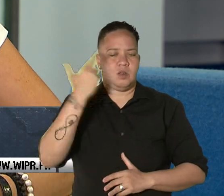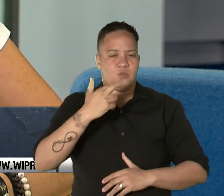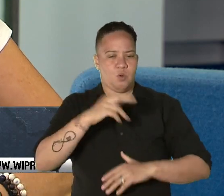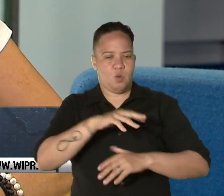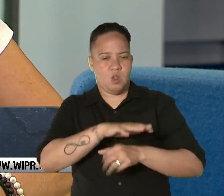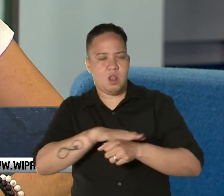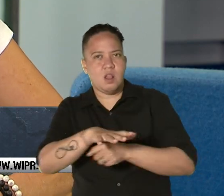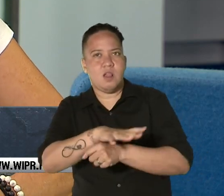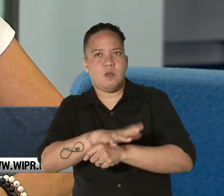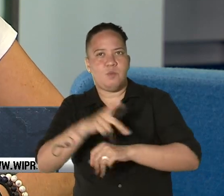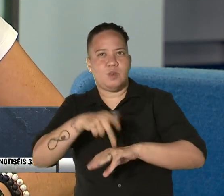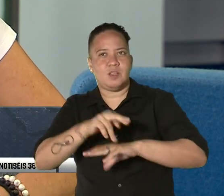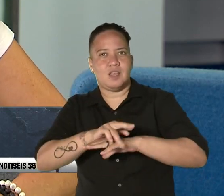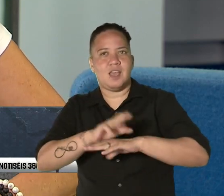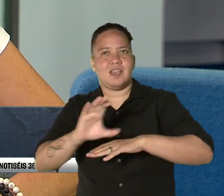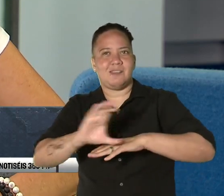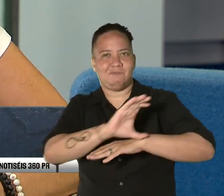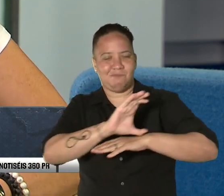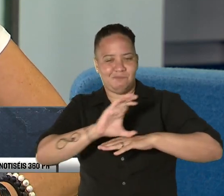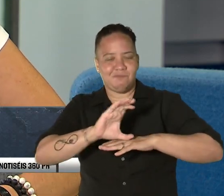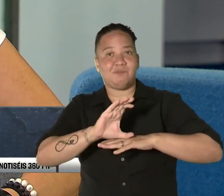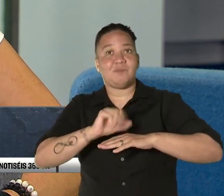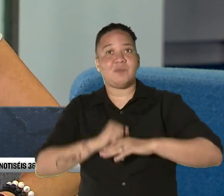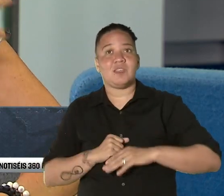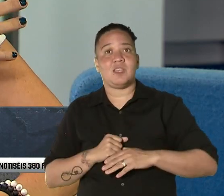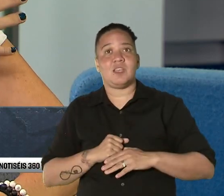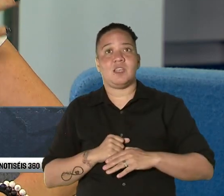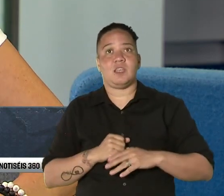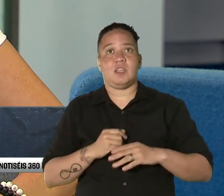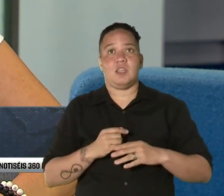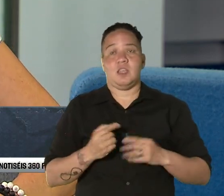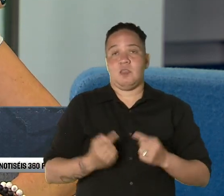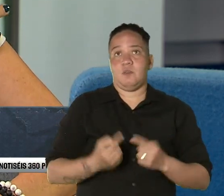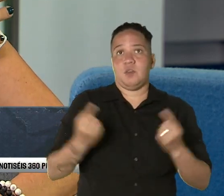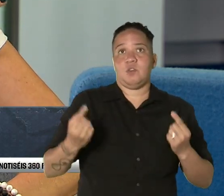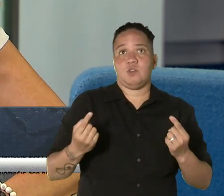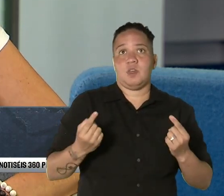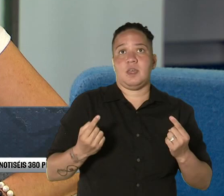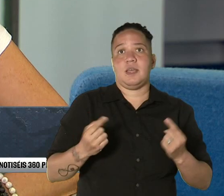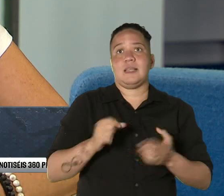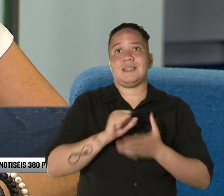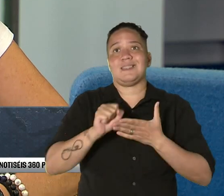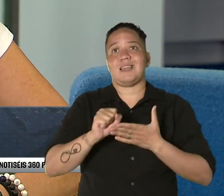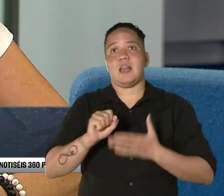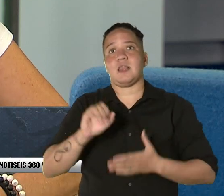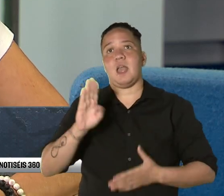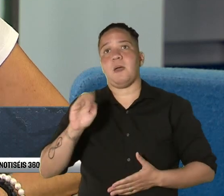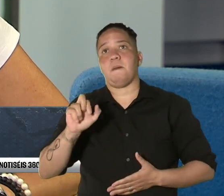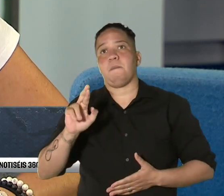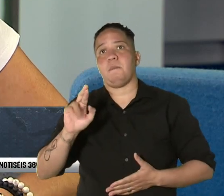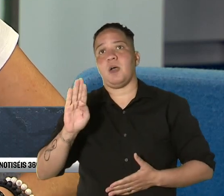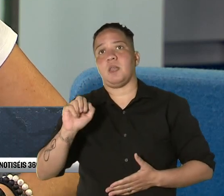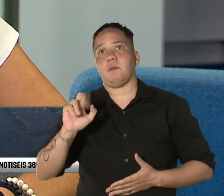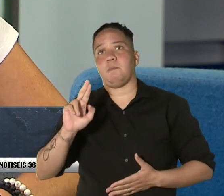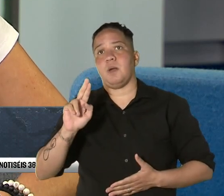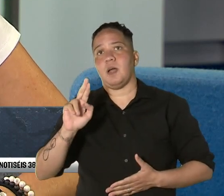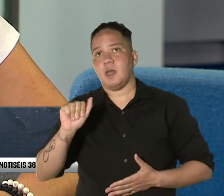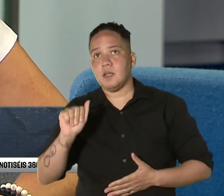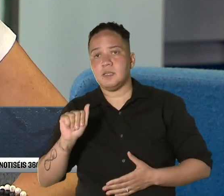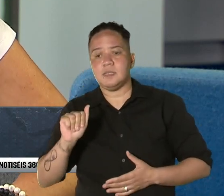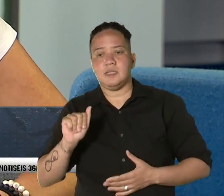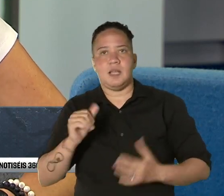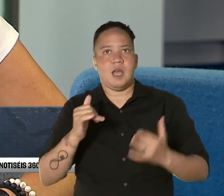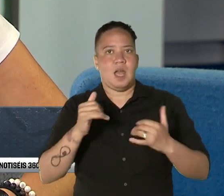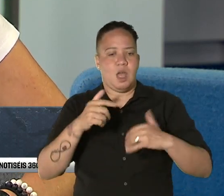que tiene Puerto Rico en el Caribe versus nuestra sede que está en Santa Bárbara O sea que ahora la respuesta es inmediata desde